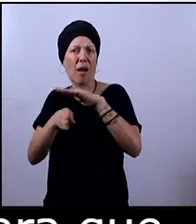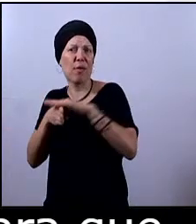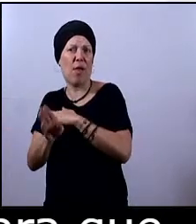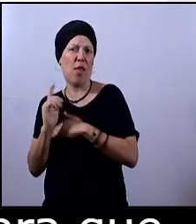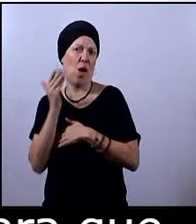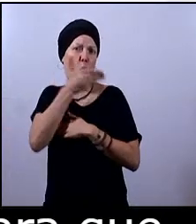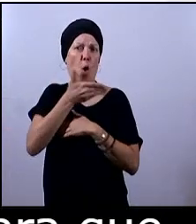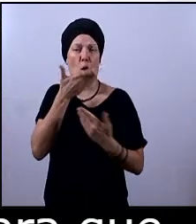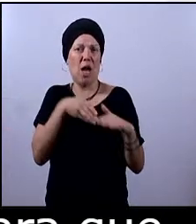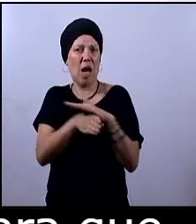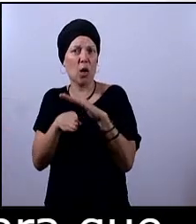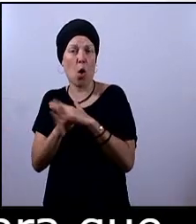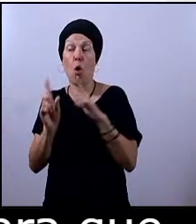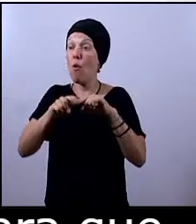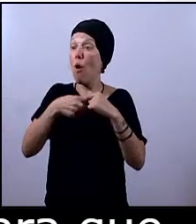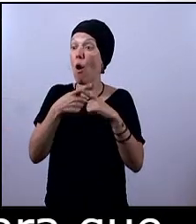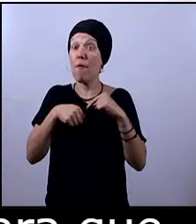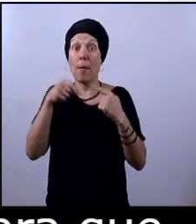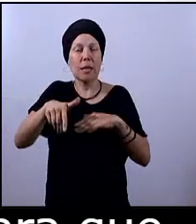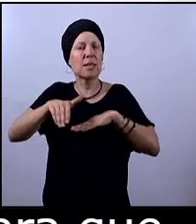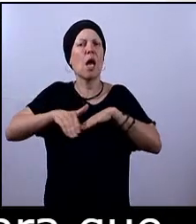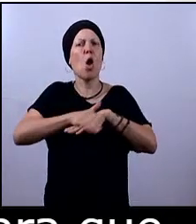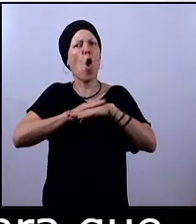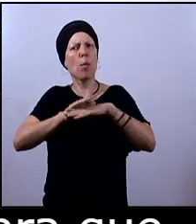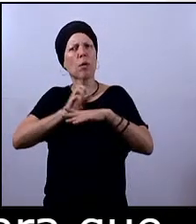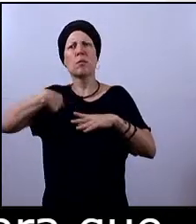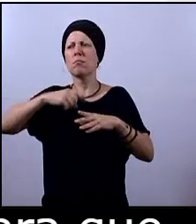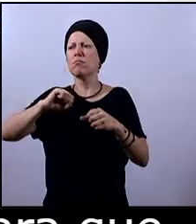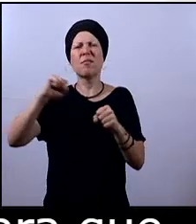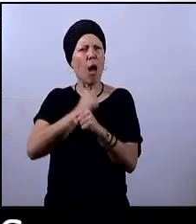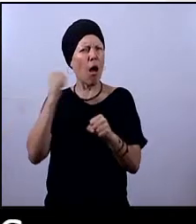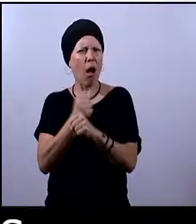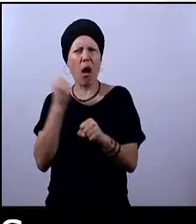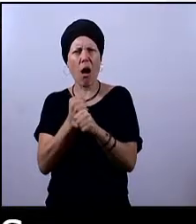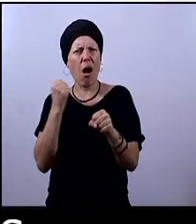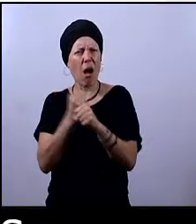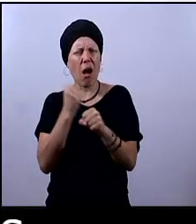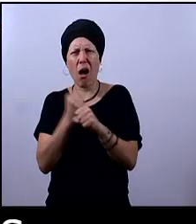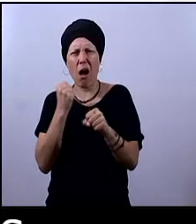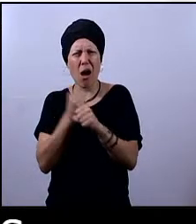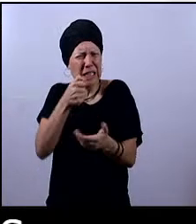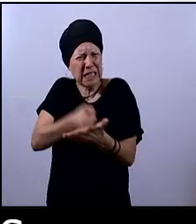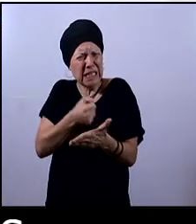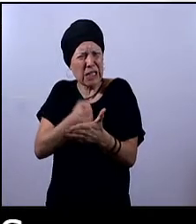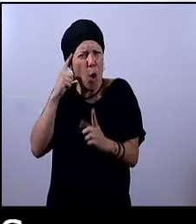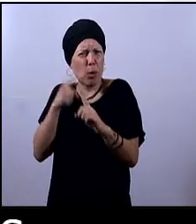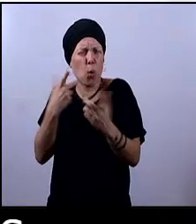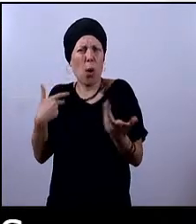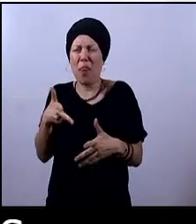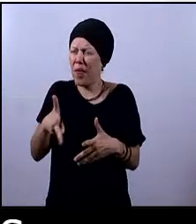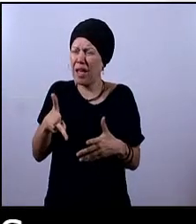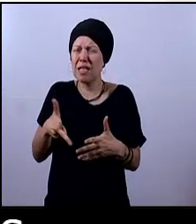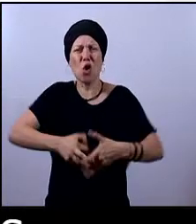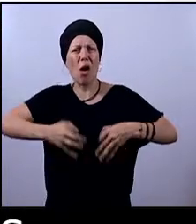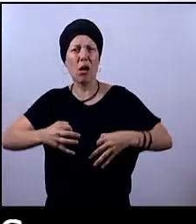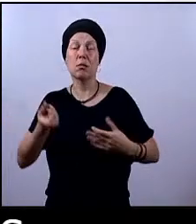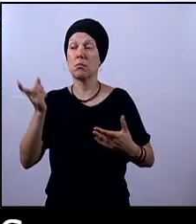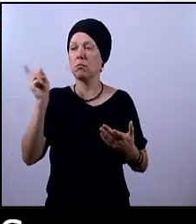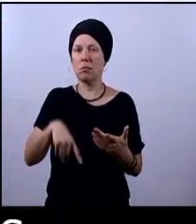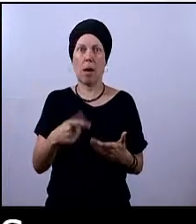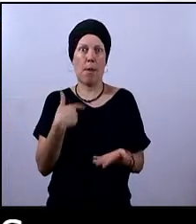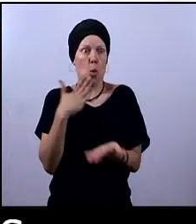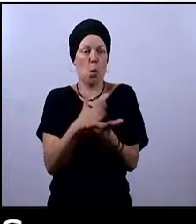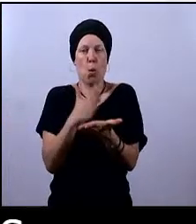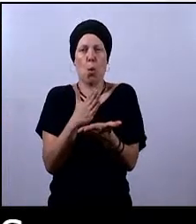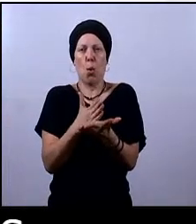colegios. A las familias que este Gobierno trabaja de manera incansable para garantizar ese derecho, al igual que ha hecho en el